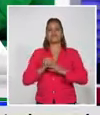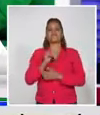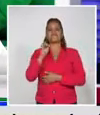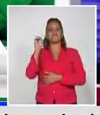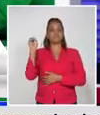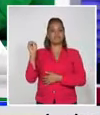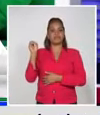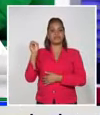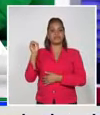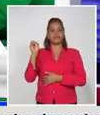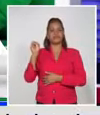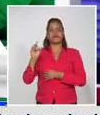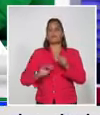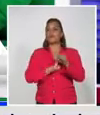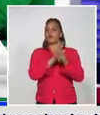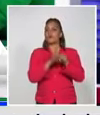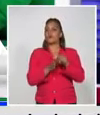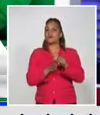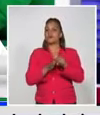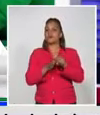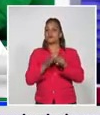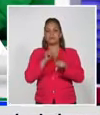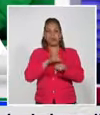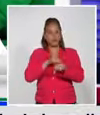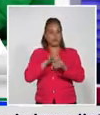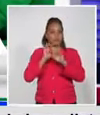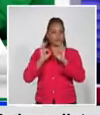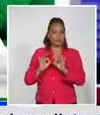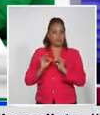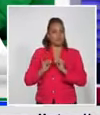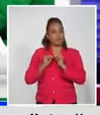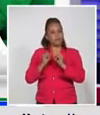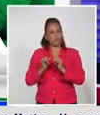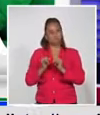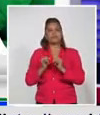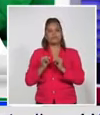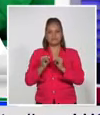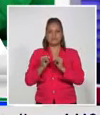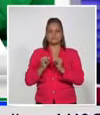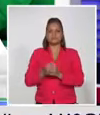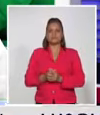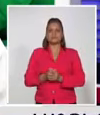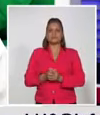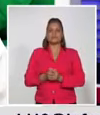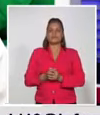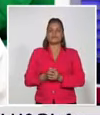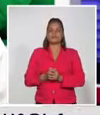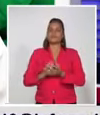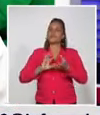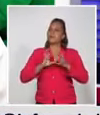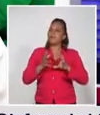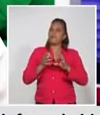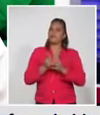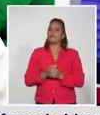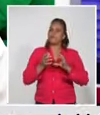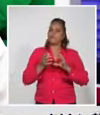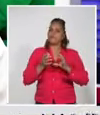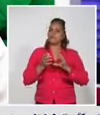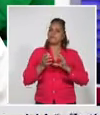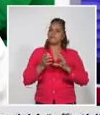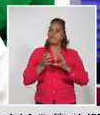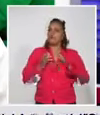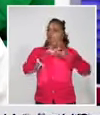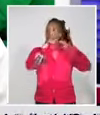por COVID-19 en estos momentos que informar. De todas formas, una cifra